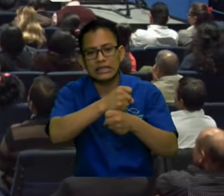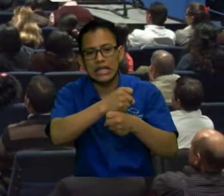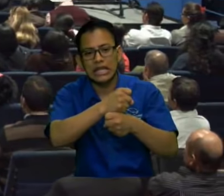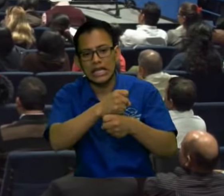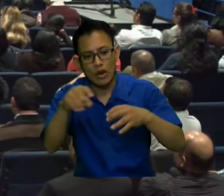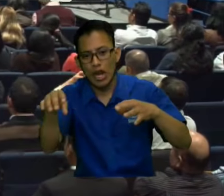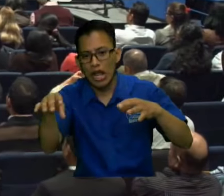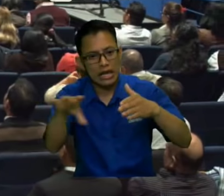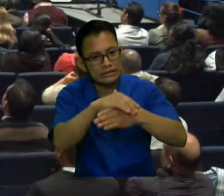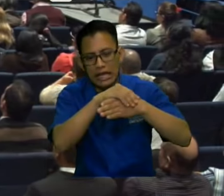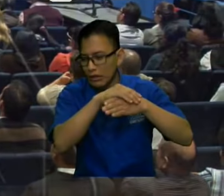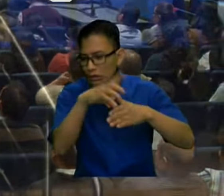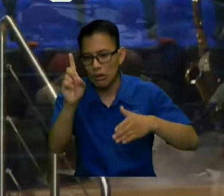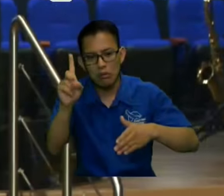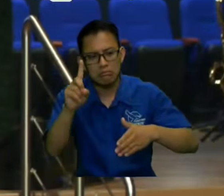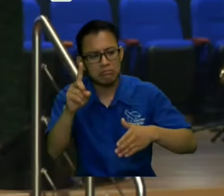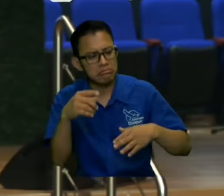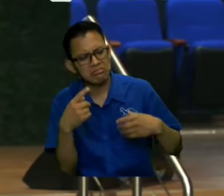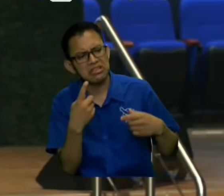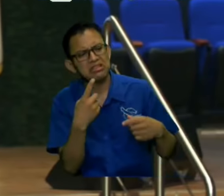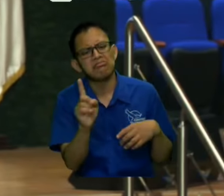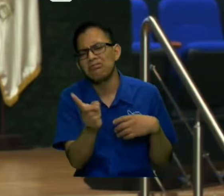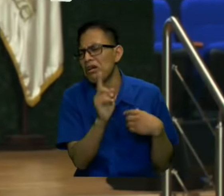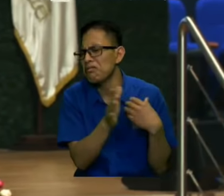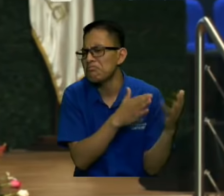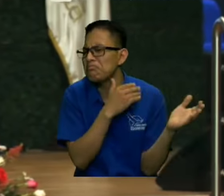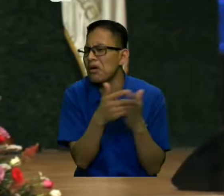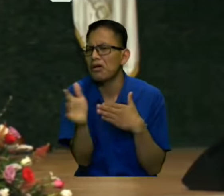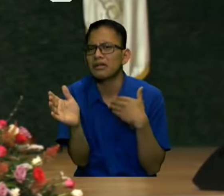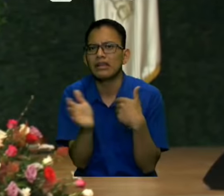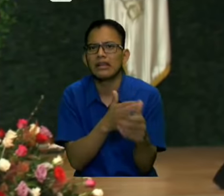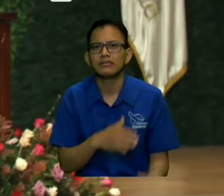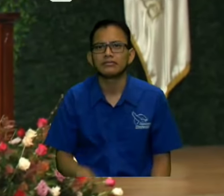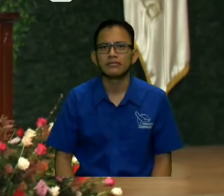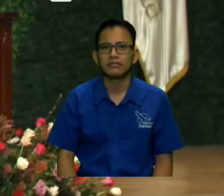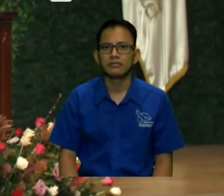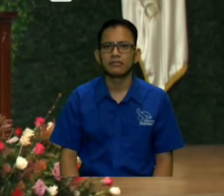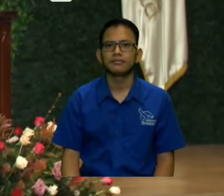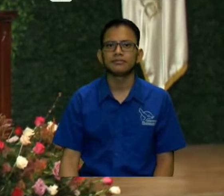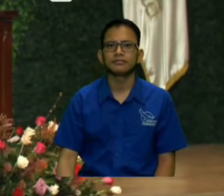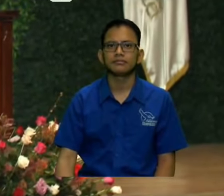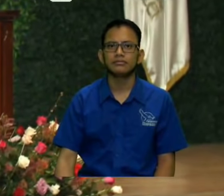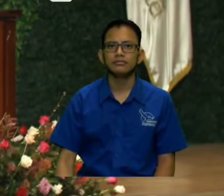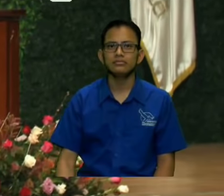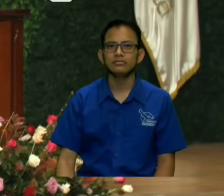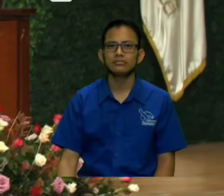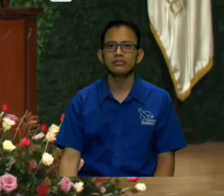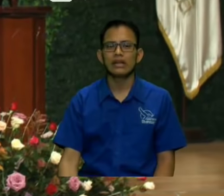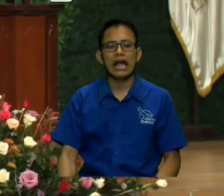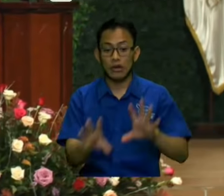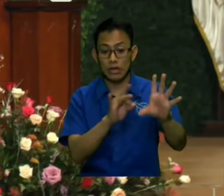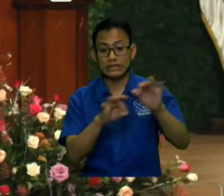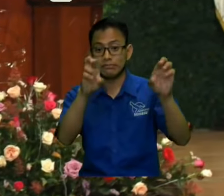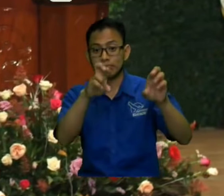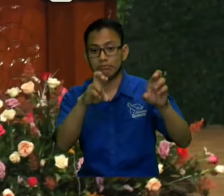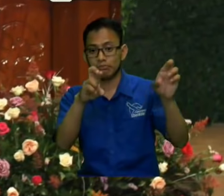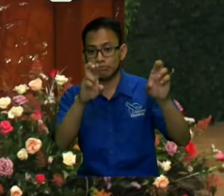Pero voy a mencionar esto. Algunas personas dicen, ¿y usted por qué no se ha casado? Ah, porque todos los hombres son